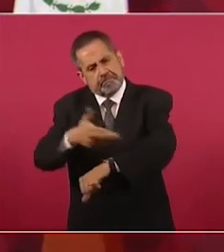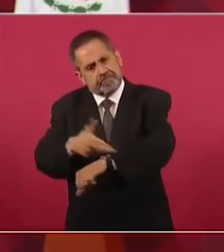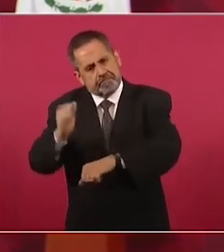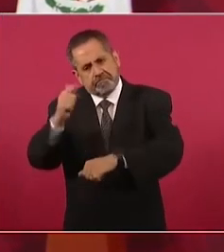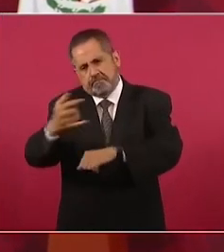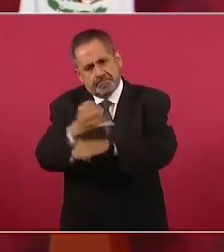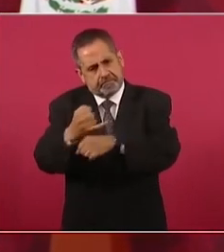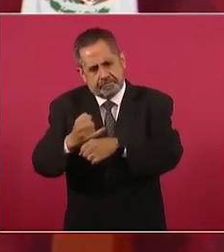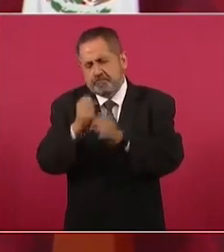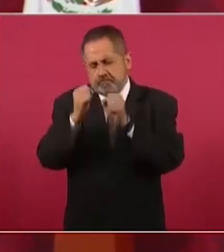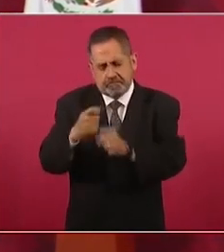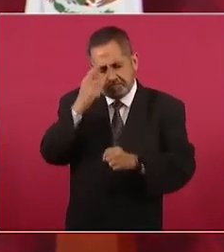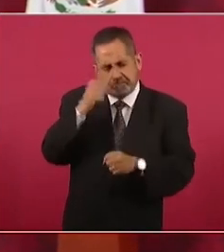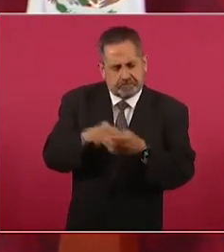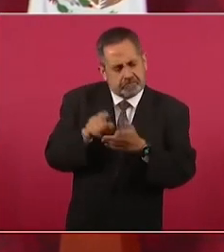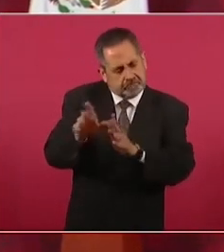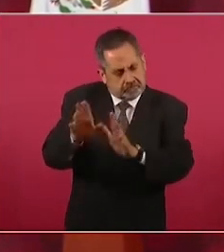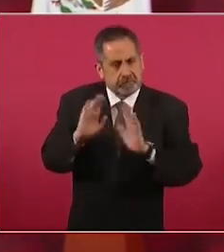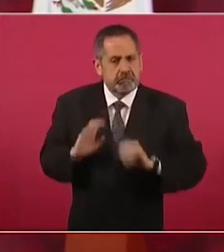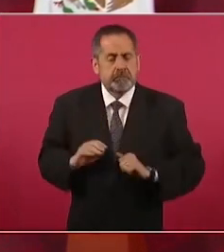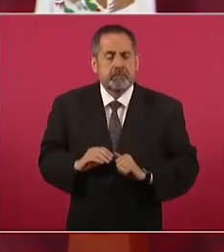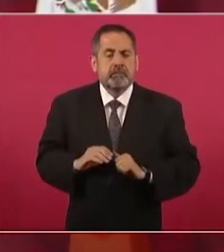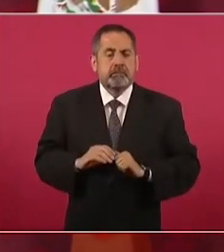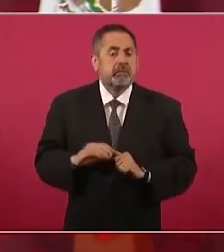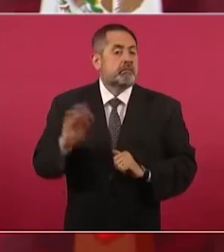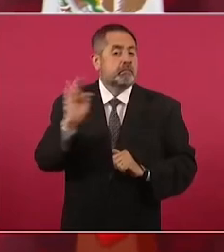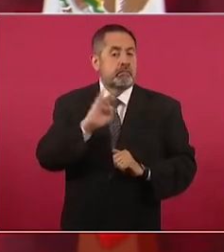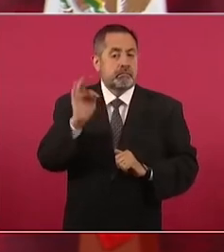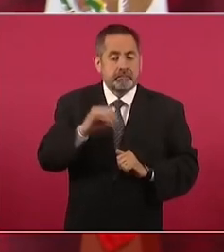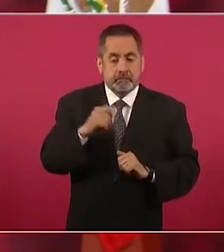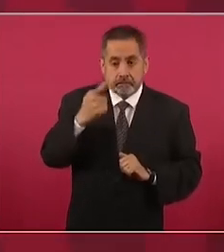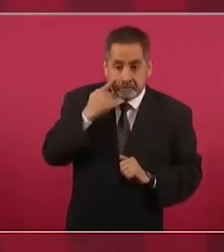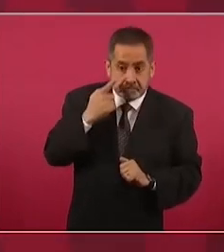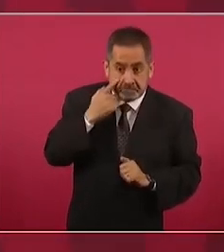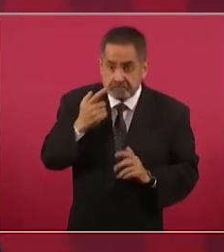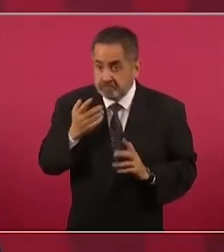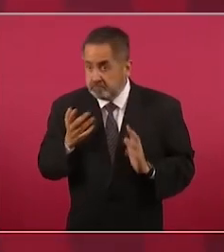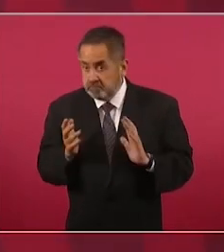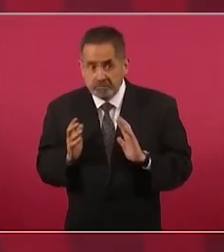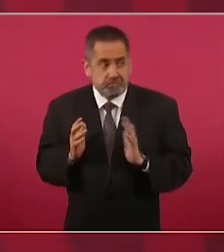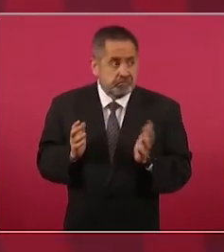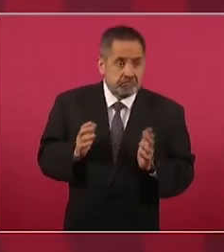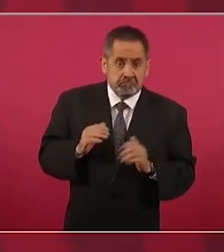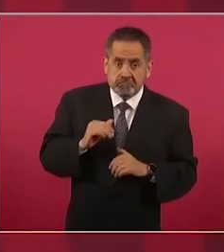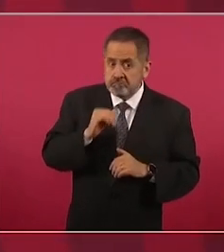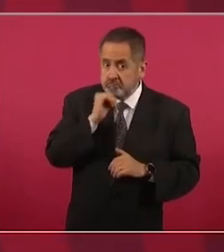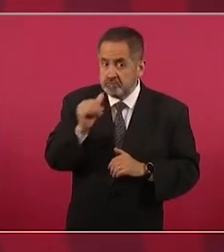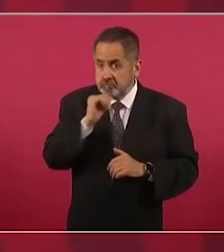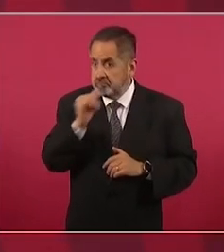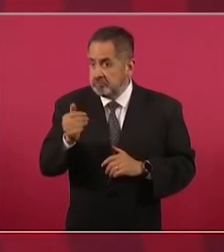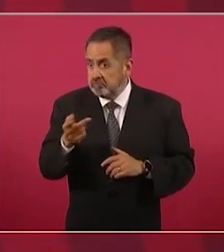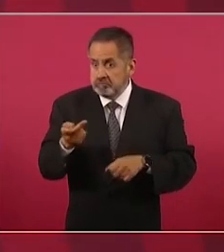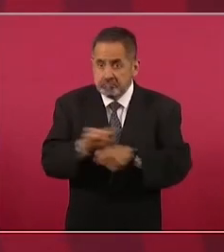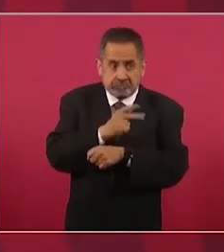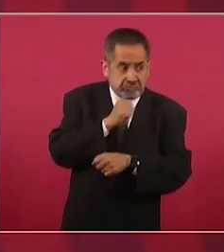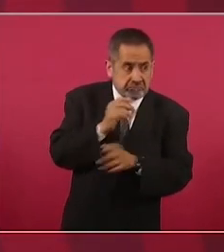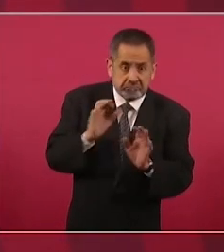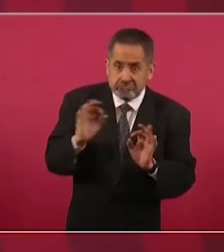investigación y si vemos que no se está